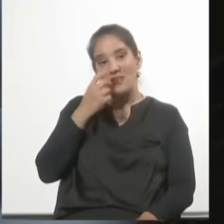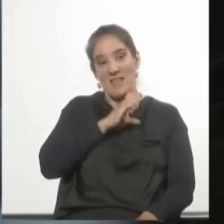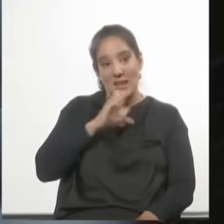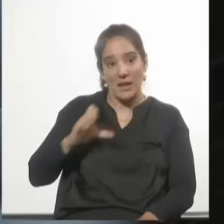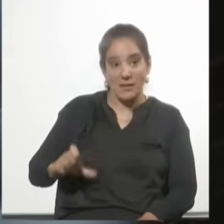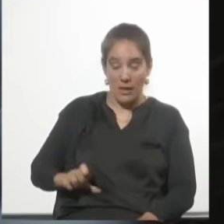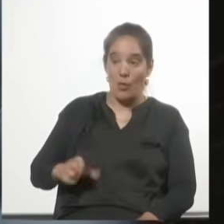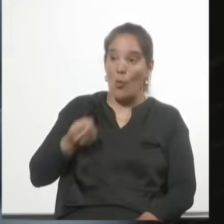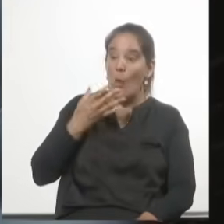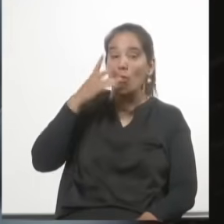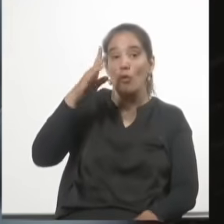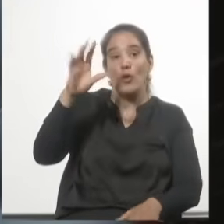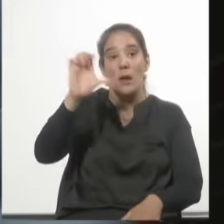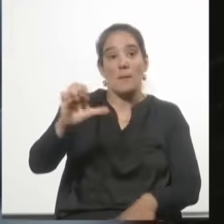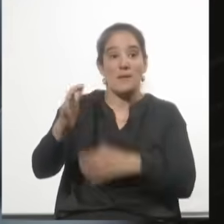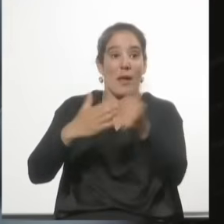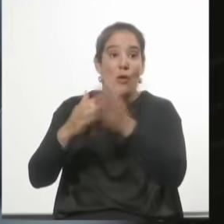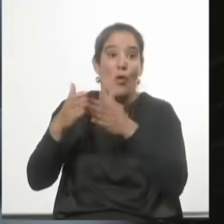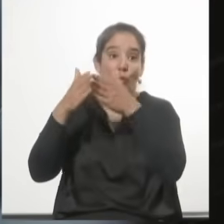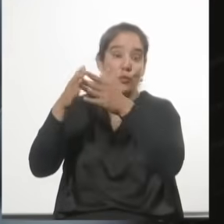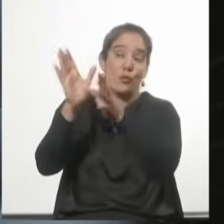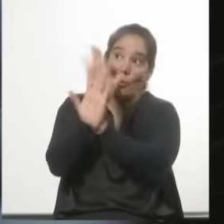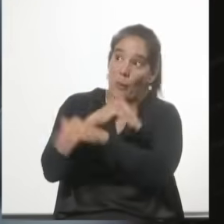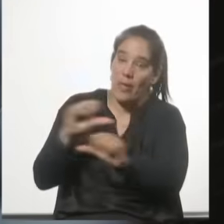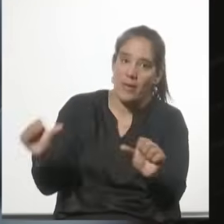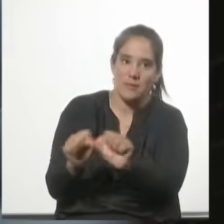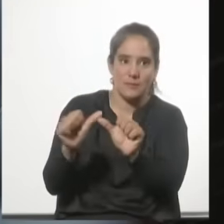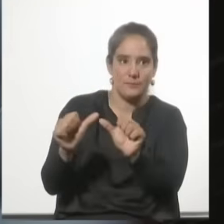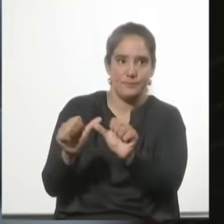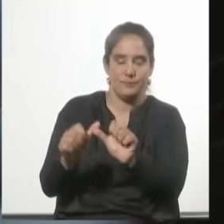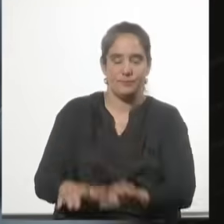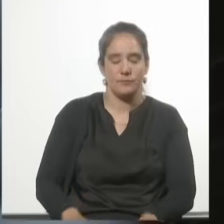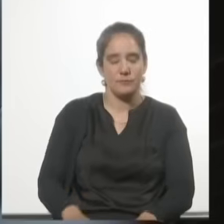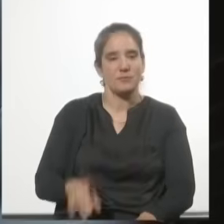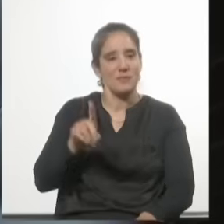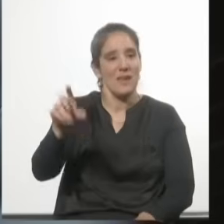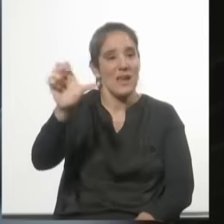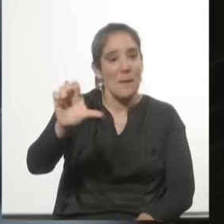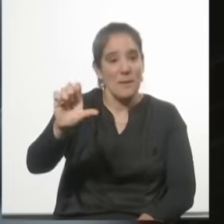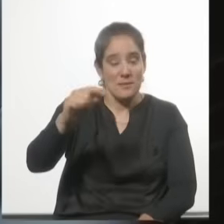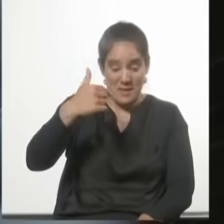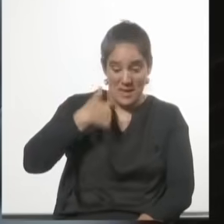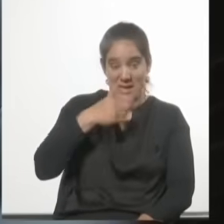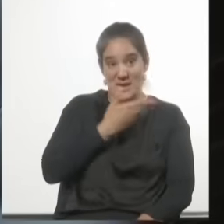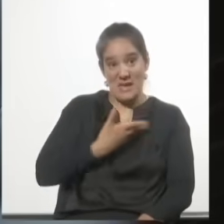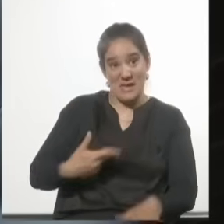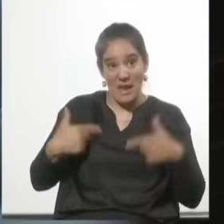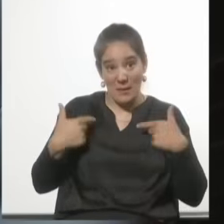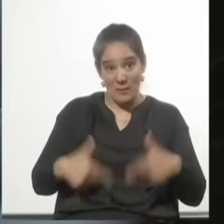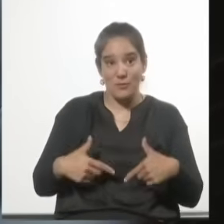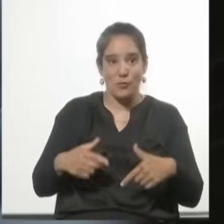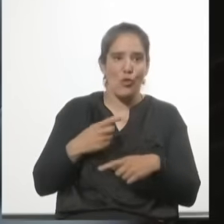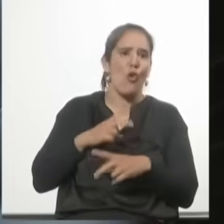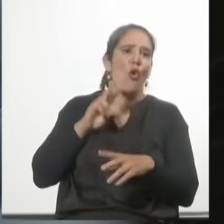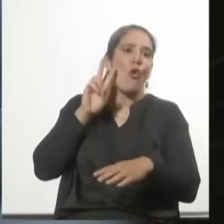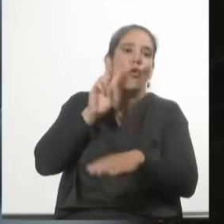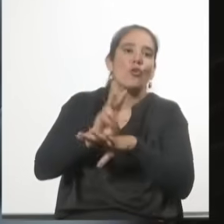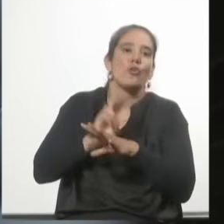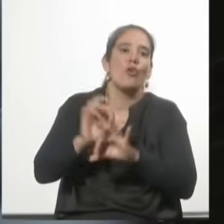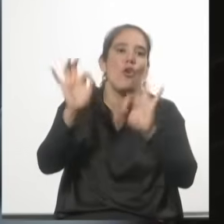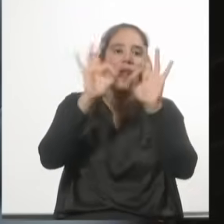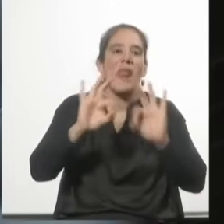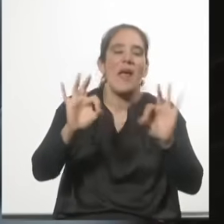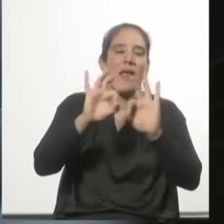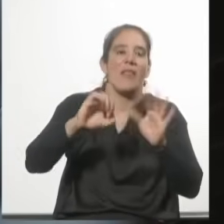incumplimiento de la empresa. Ni la empresa ni la administración realizaron mínimos elementales controles para conocer las características de